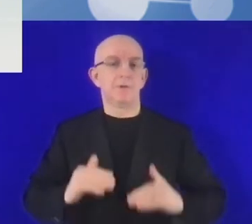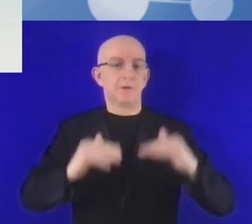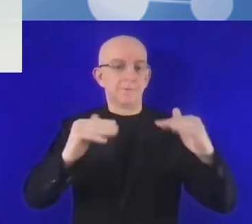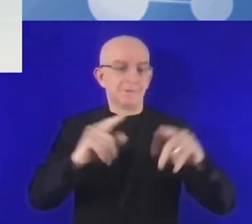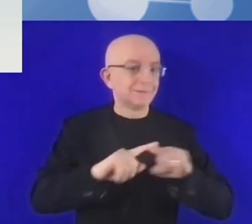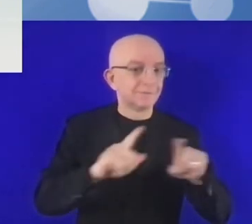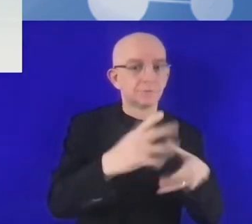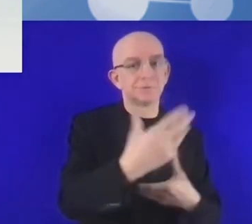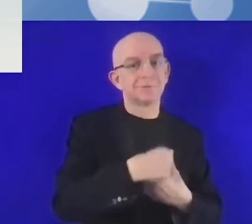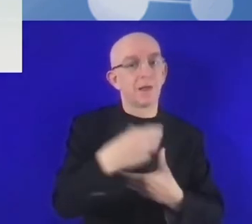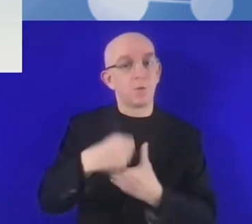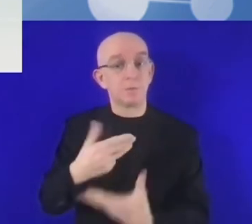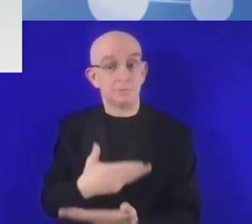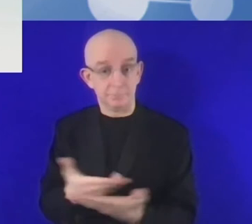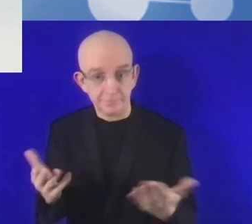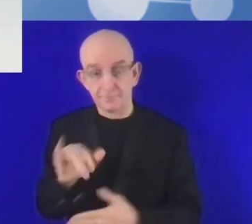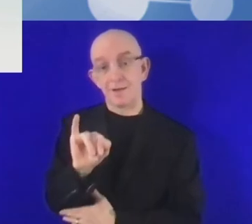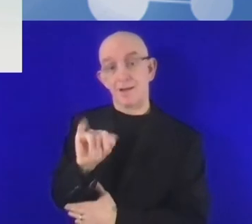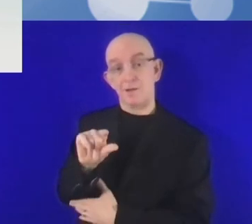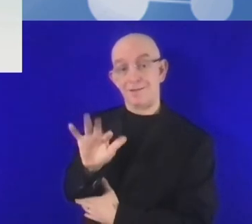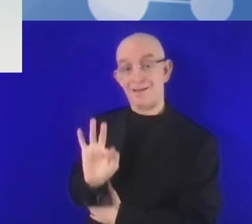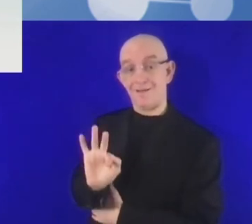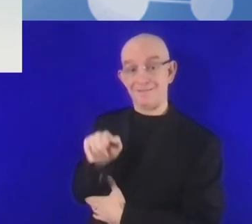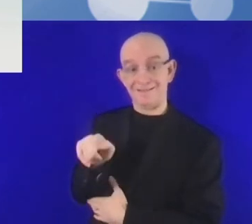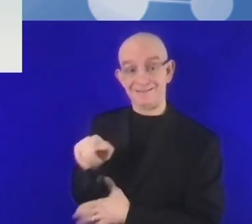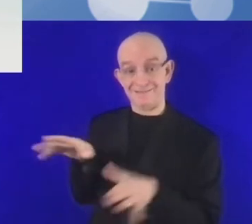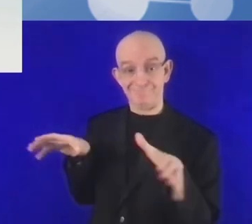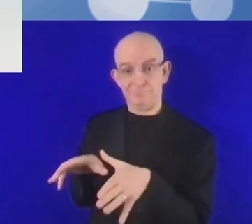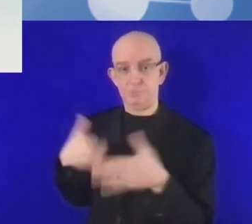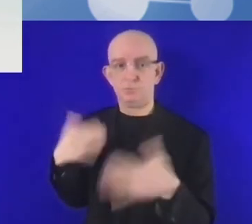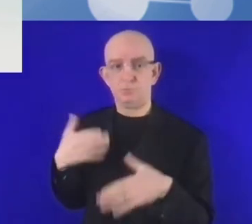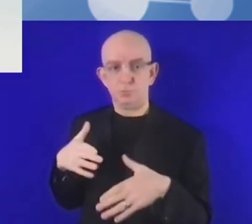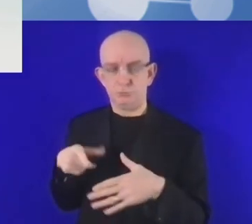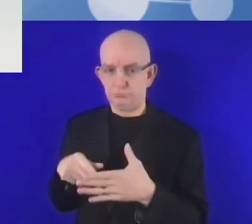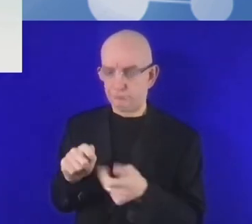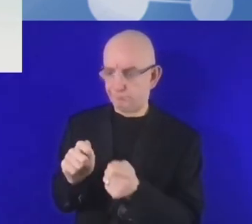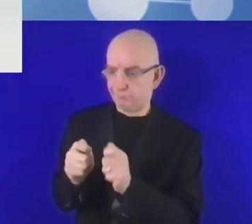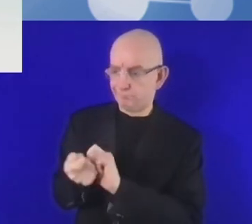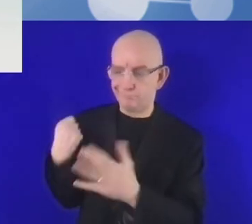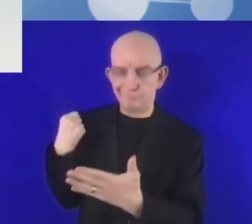RIPE coordina sus esfuerzos haciendo que podamos